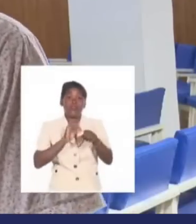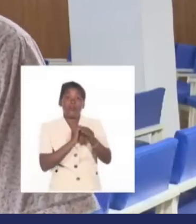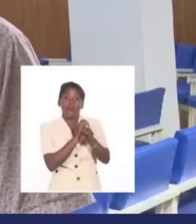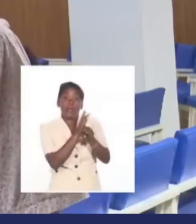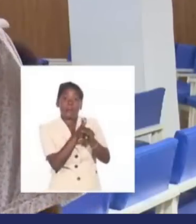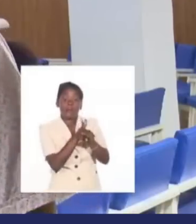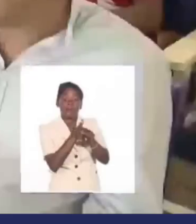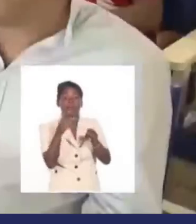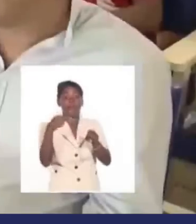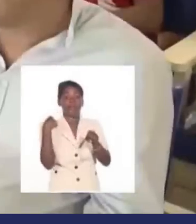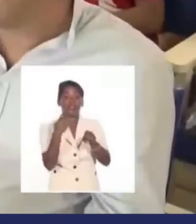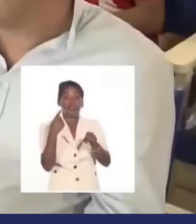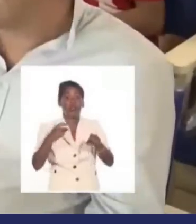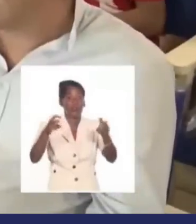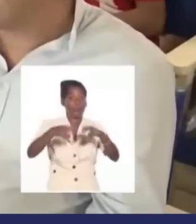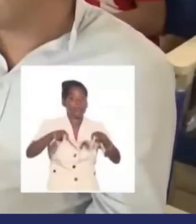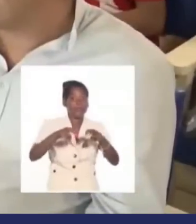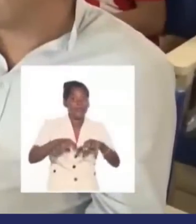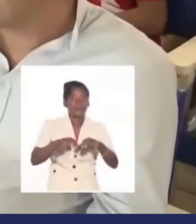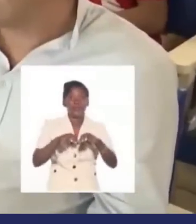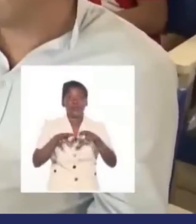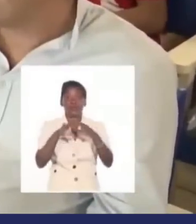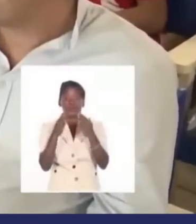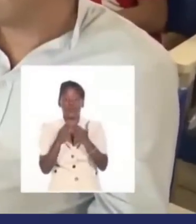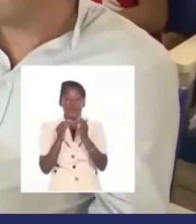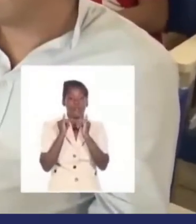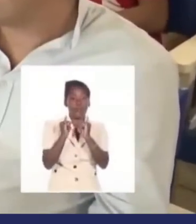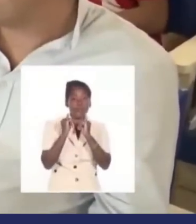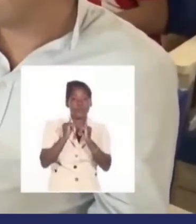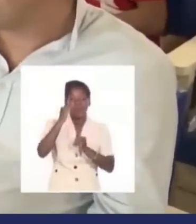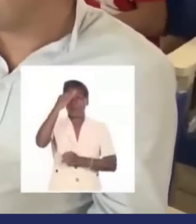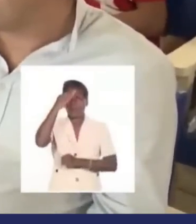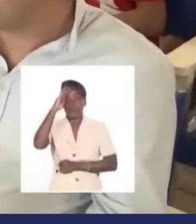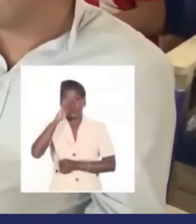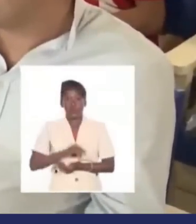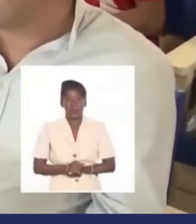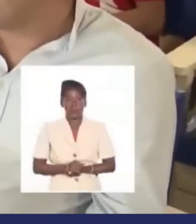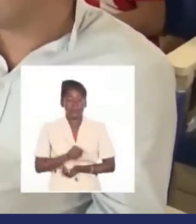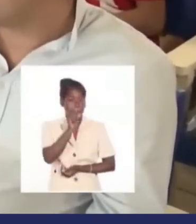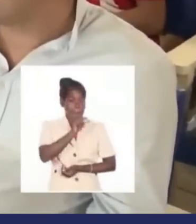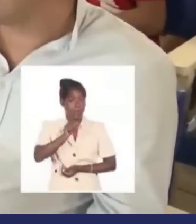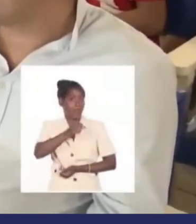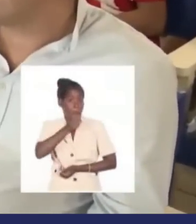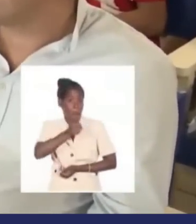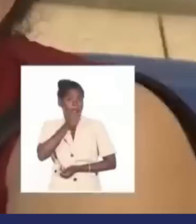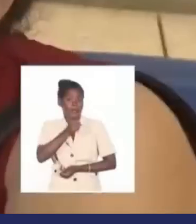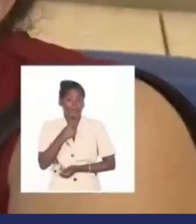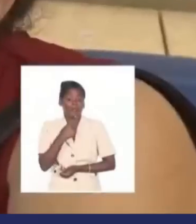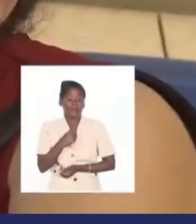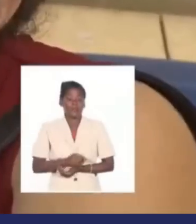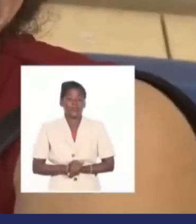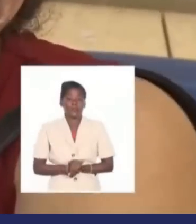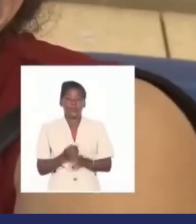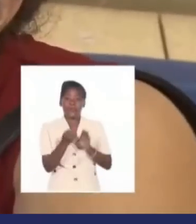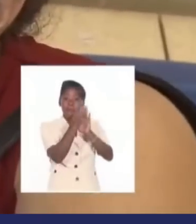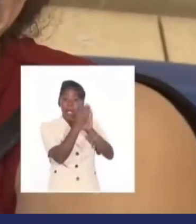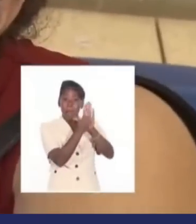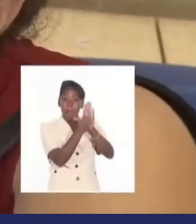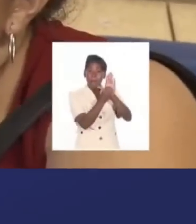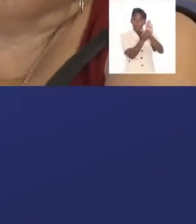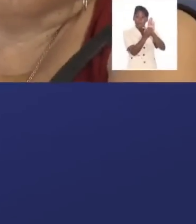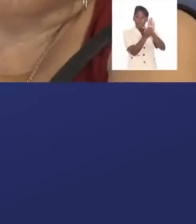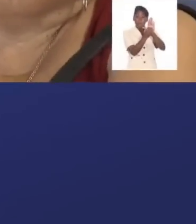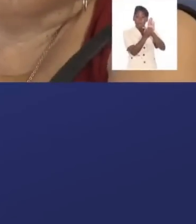sobre Cuba periodistas y directivos de Cuba debate califican a la nueva aplicación presentada hoy en el